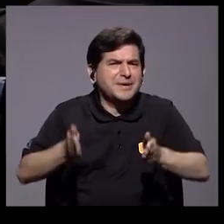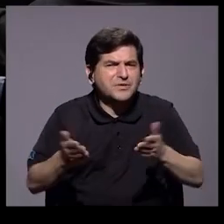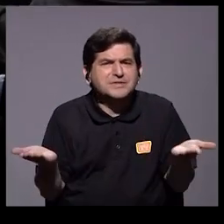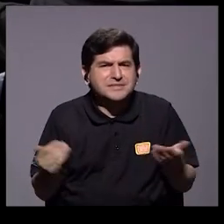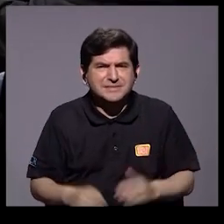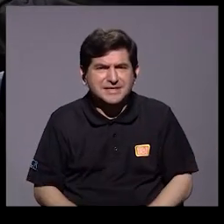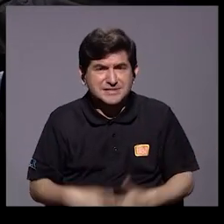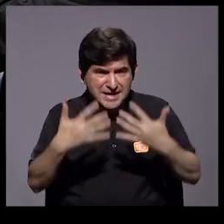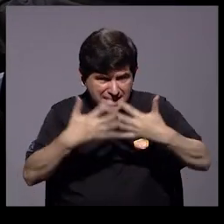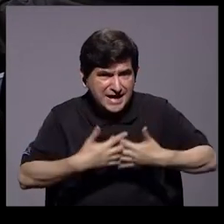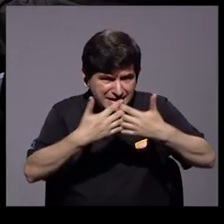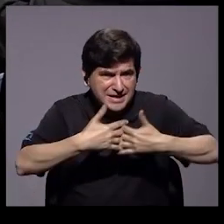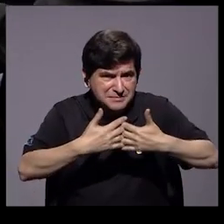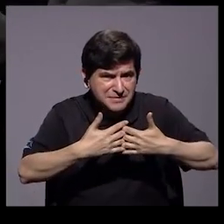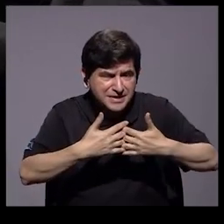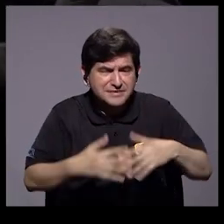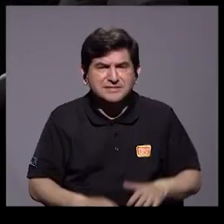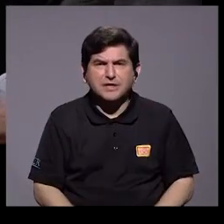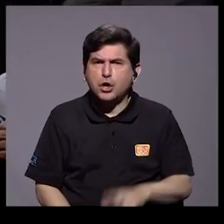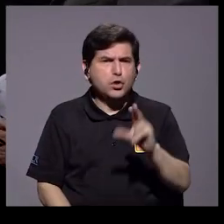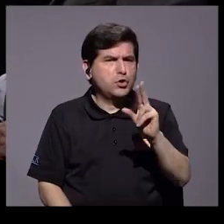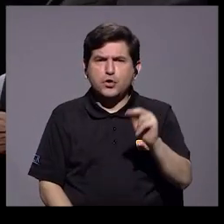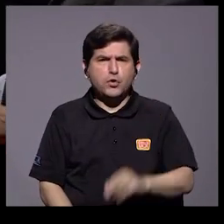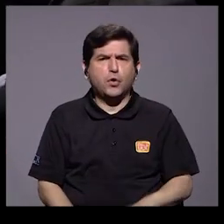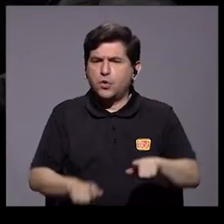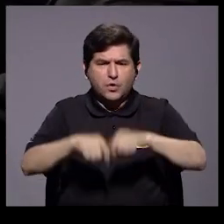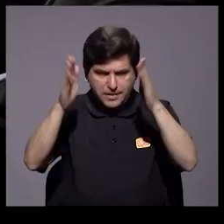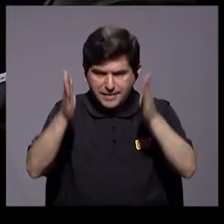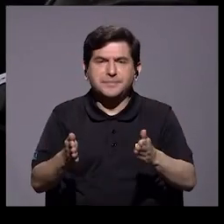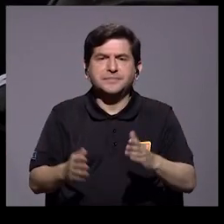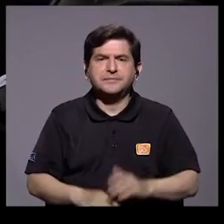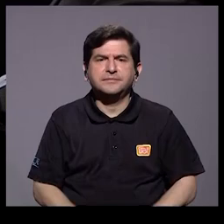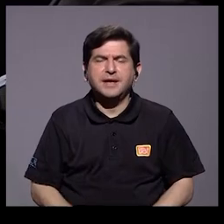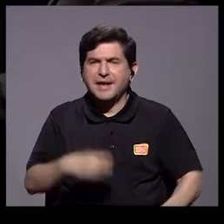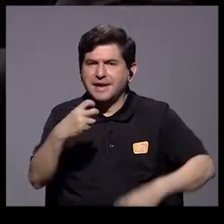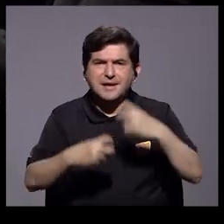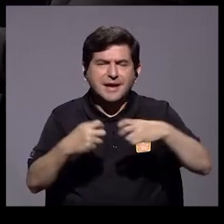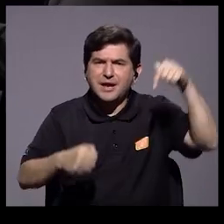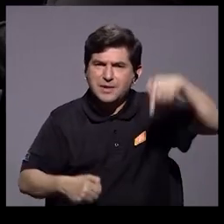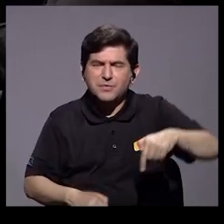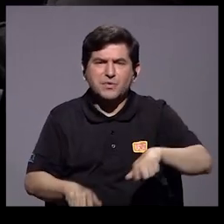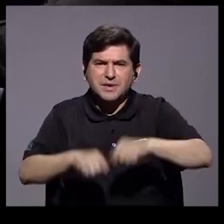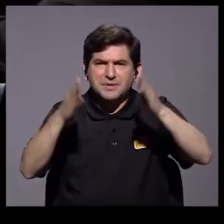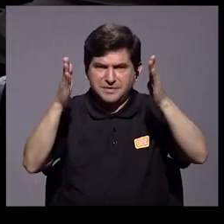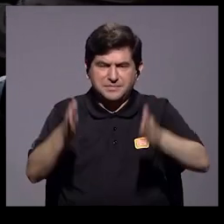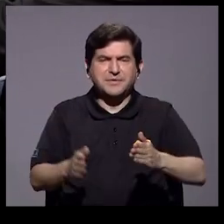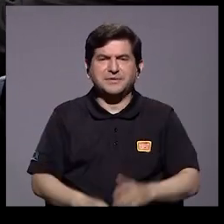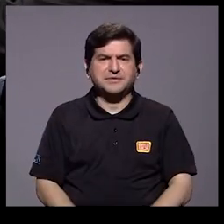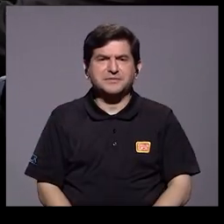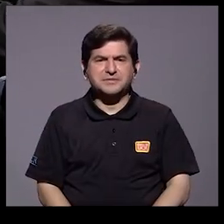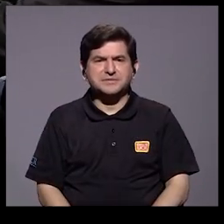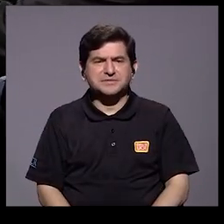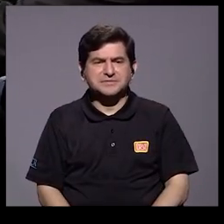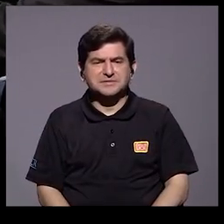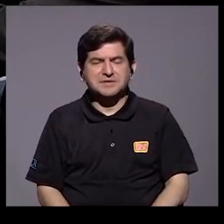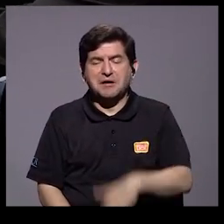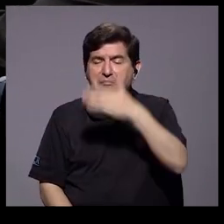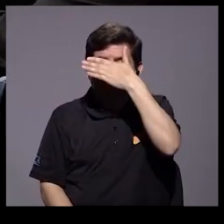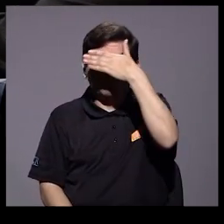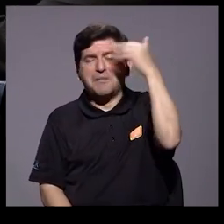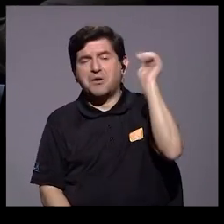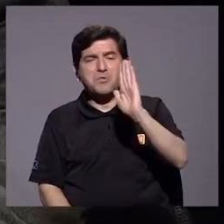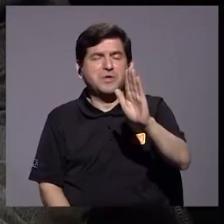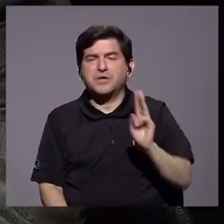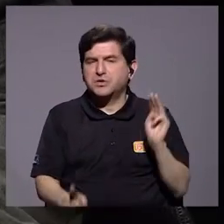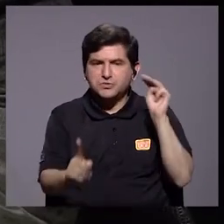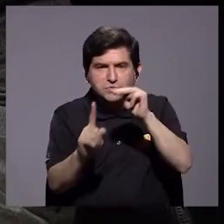las empresas periodísticas se refiere no a los mismos periodistas en el problema aquí es que hay periodistas que creen que se olvidan de cuál es su misión